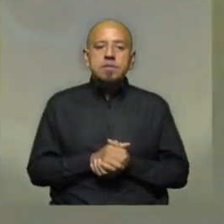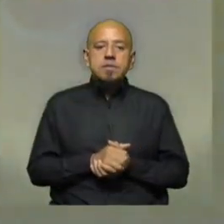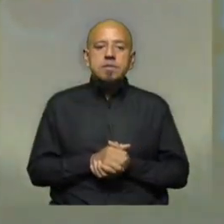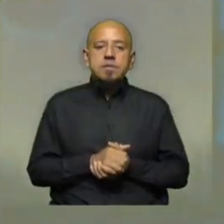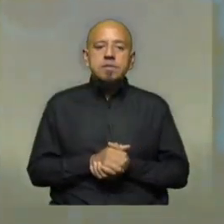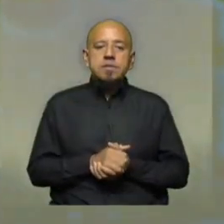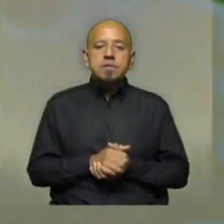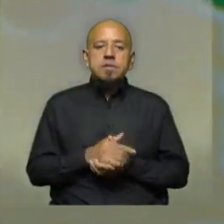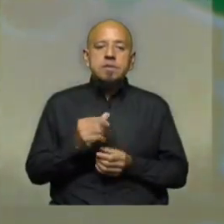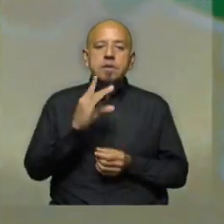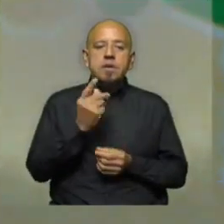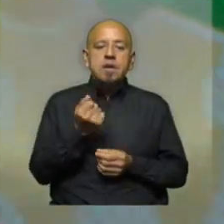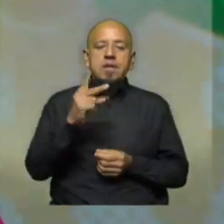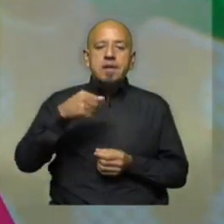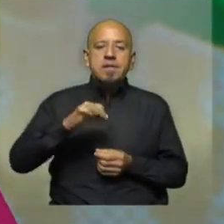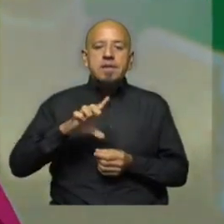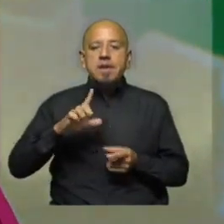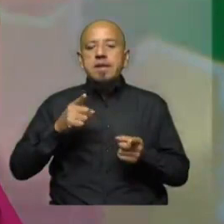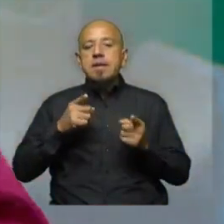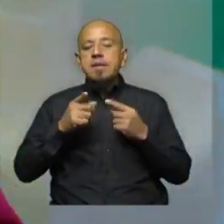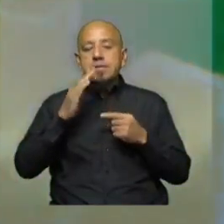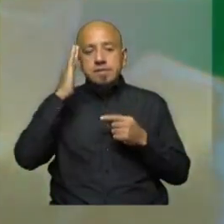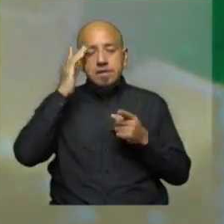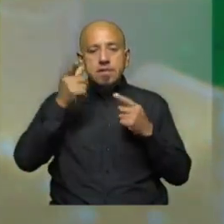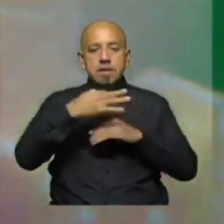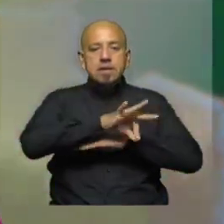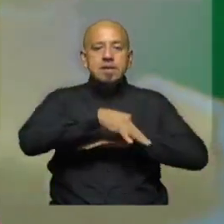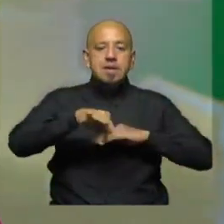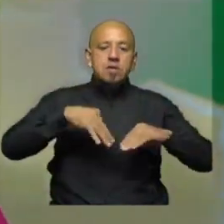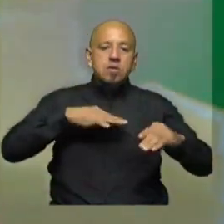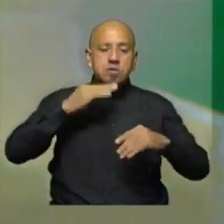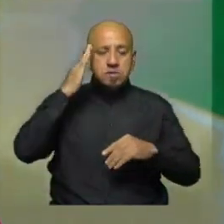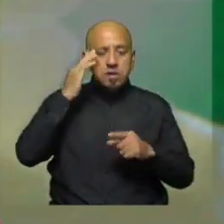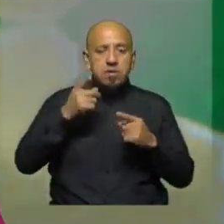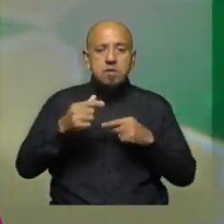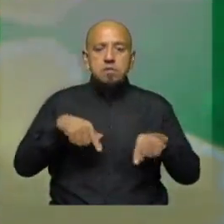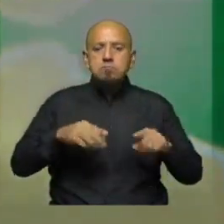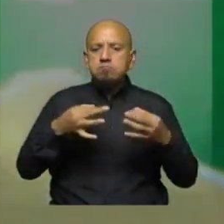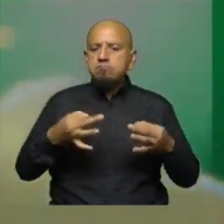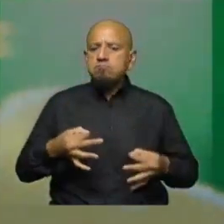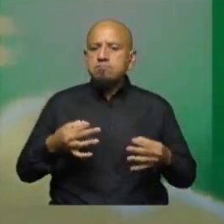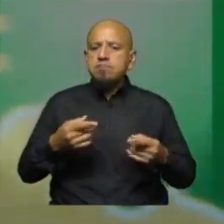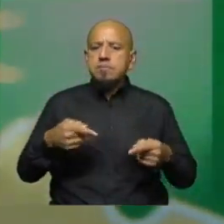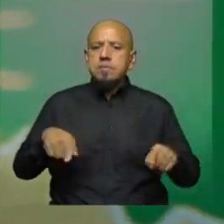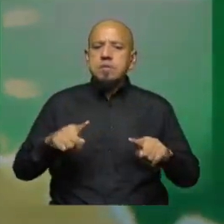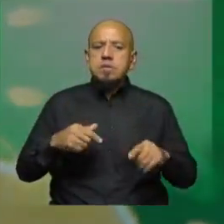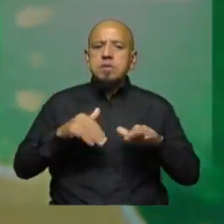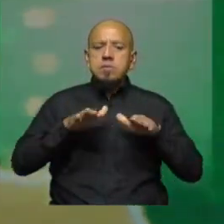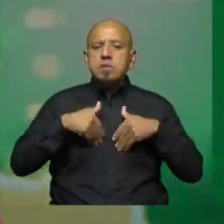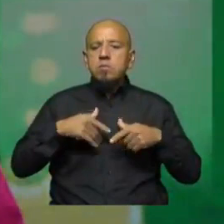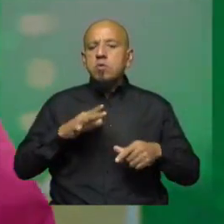sabe mucho, con Daniel de León, que es, bueno, es arquitecto y, bueno, se especializa en lo que es